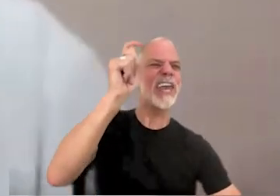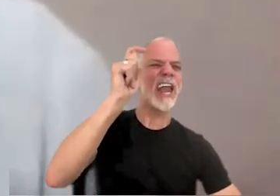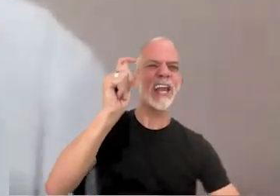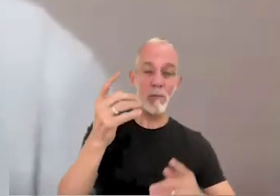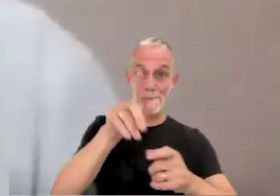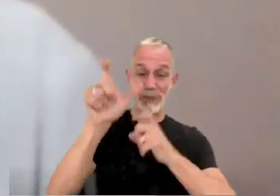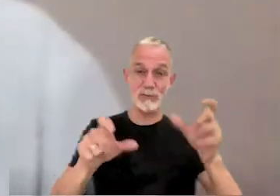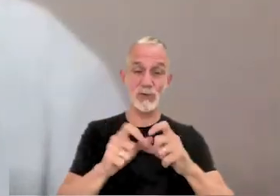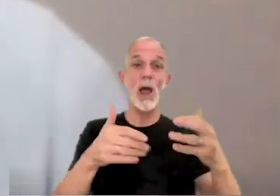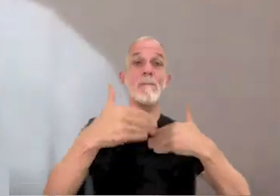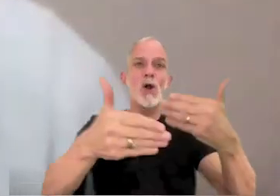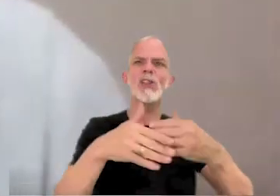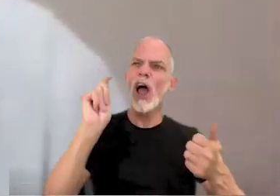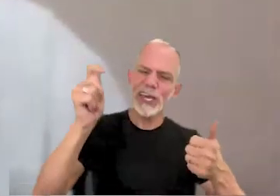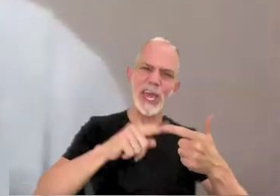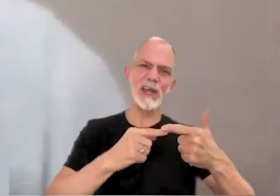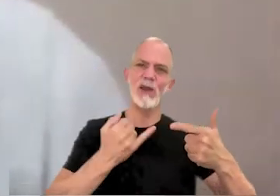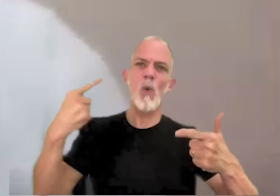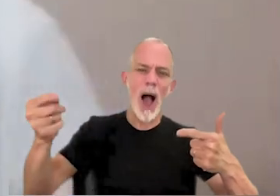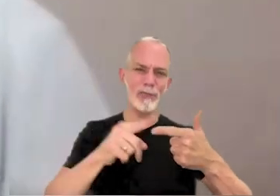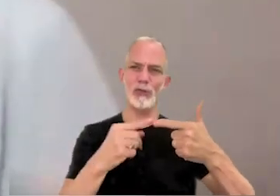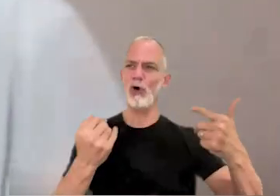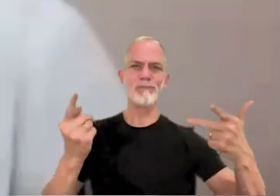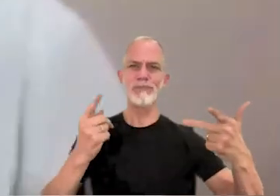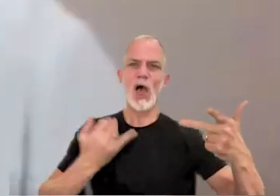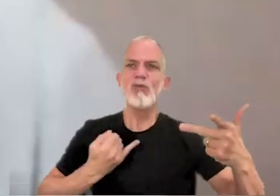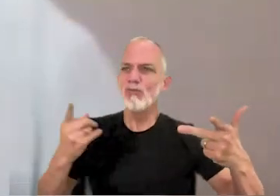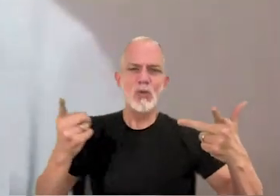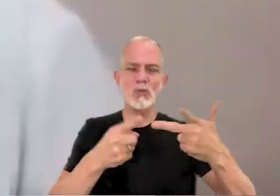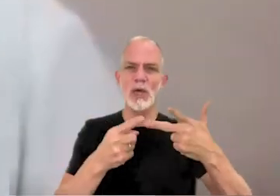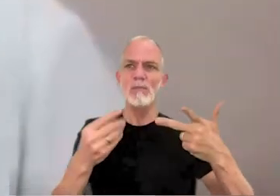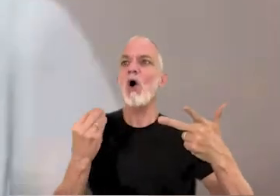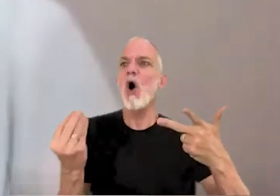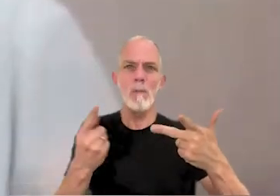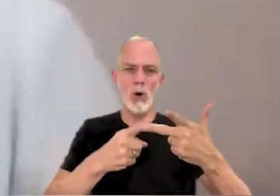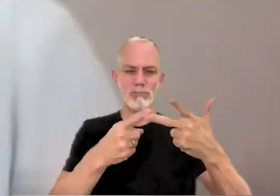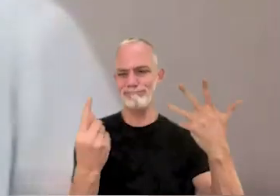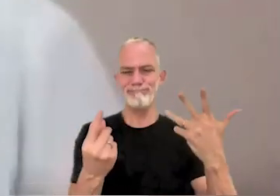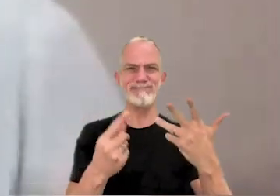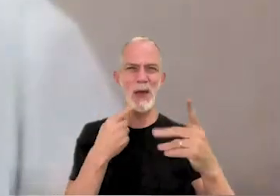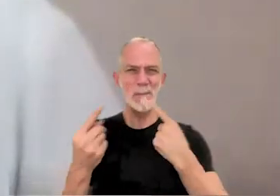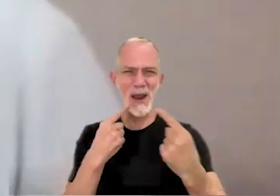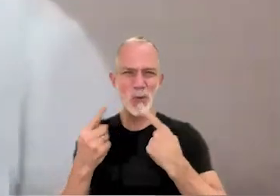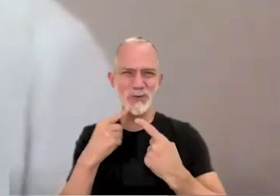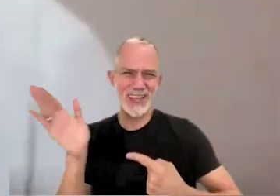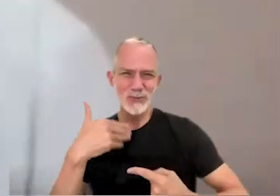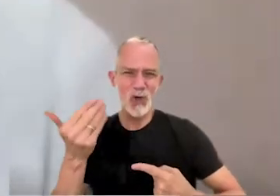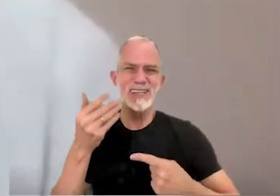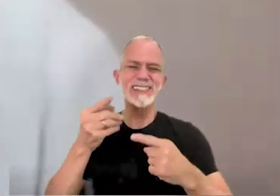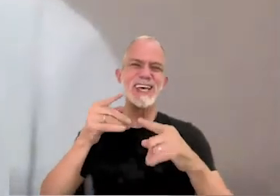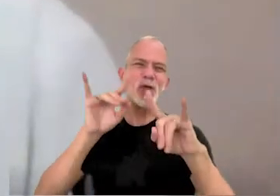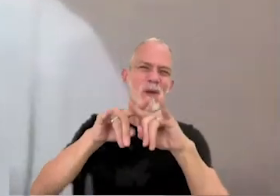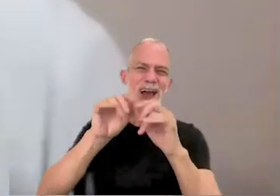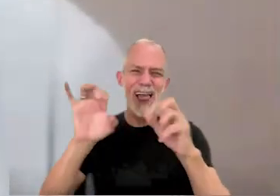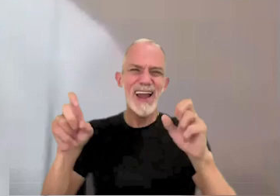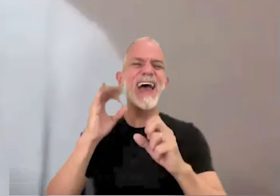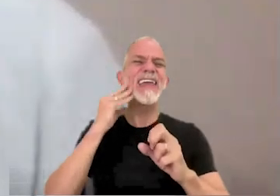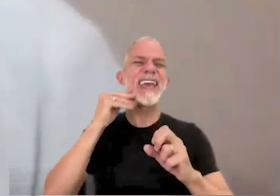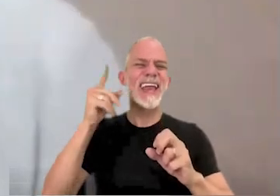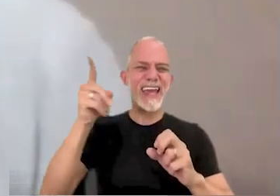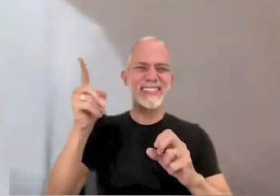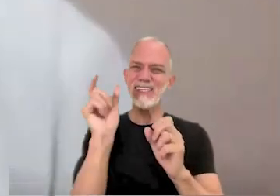cómo podría llegar a entrar, cuándo puede entrar, cómo puede entrar, y fundamentalmente por